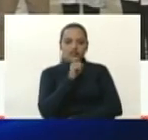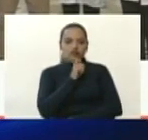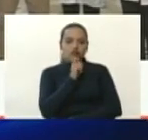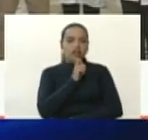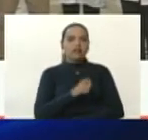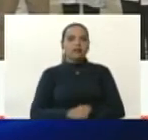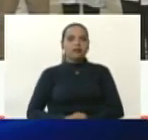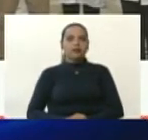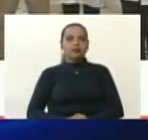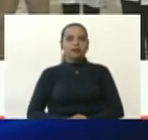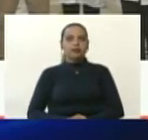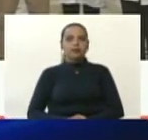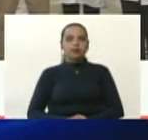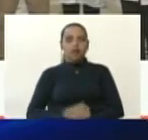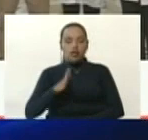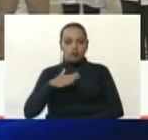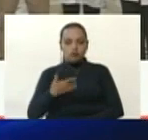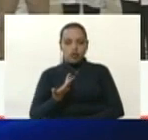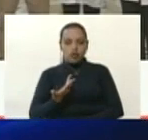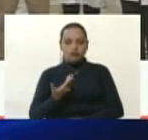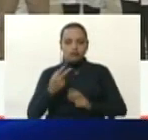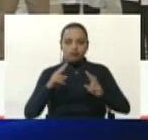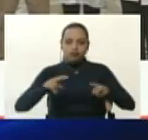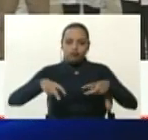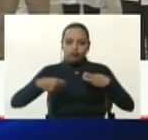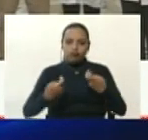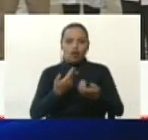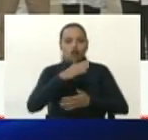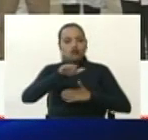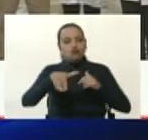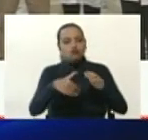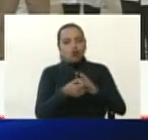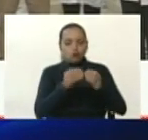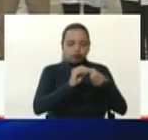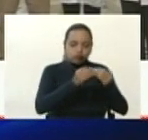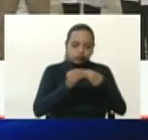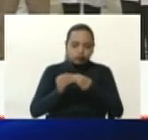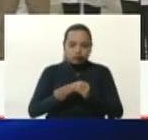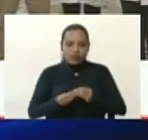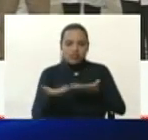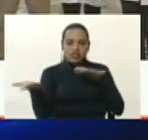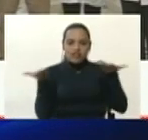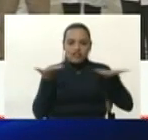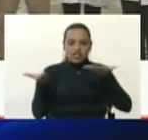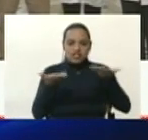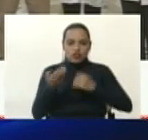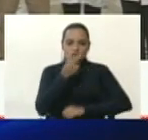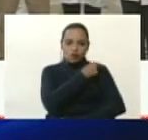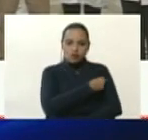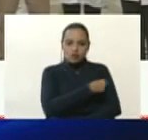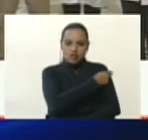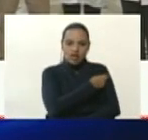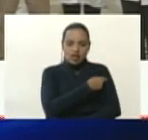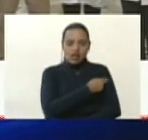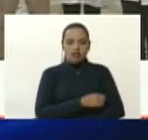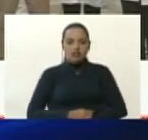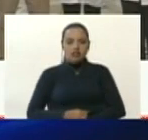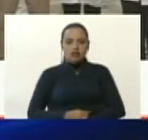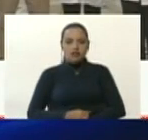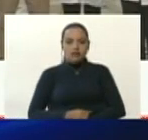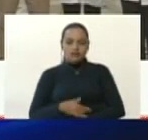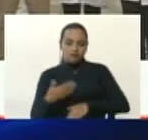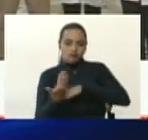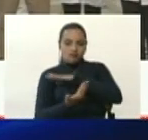vencer y recuperar todas las unidades y todos los servicios hospitalarios